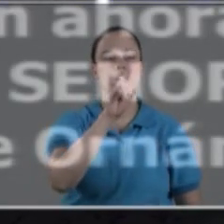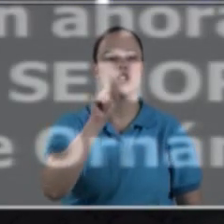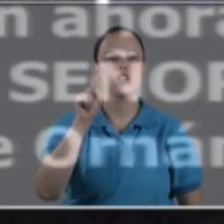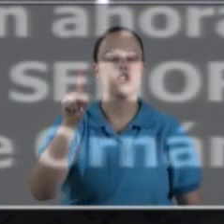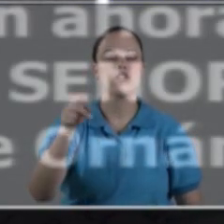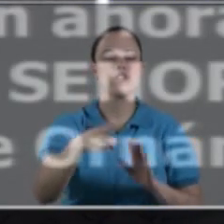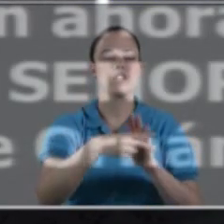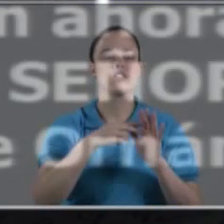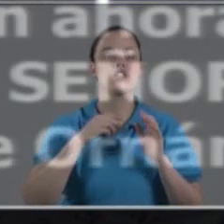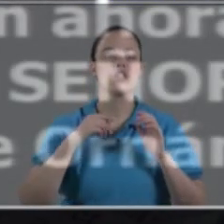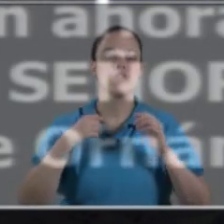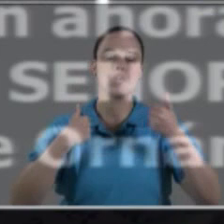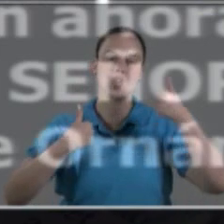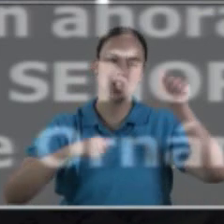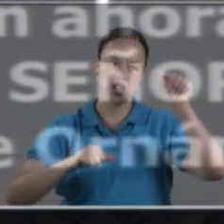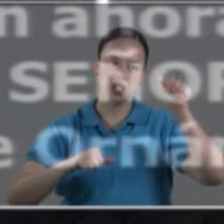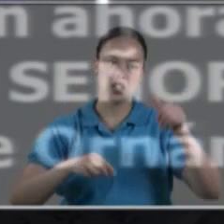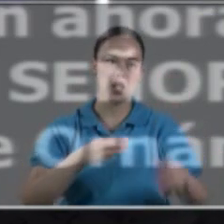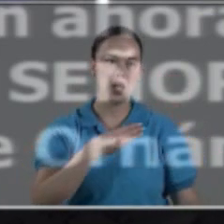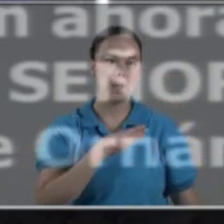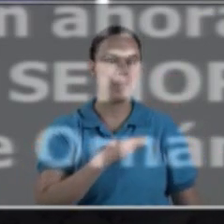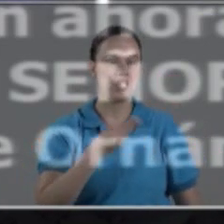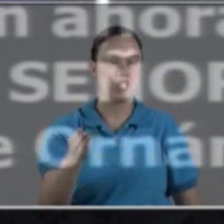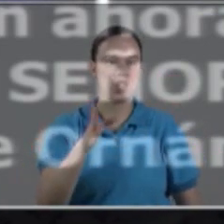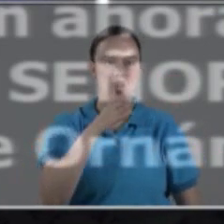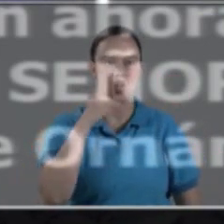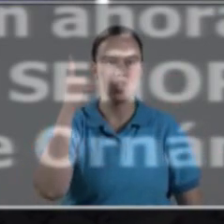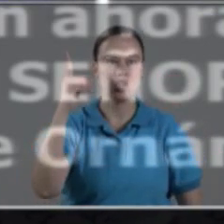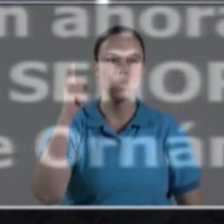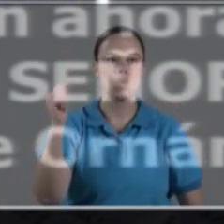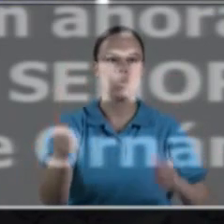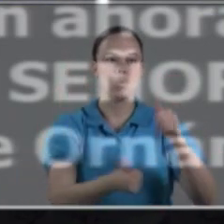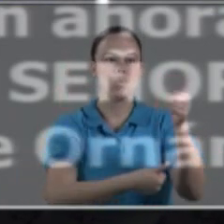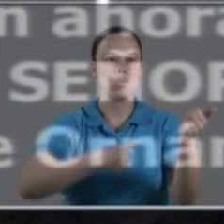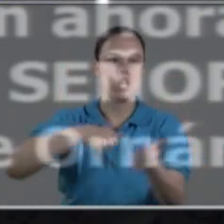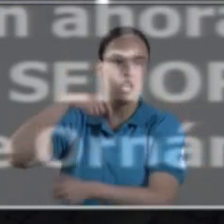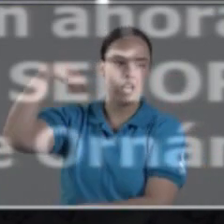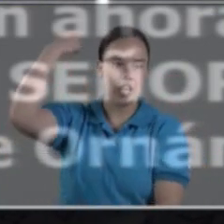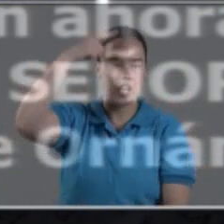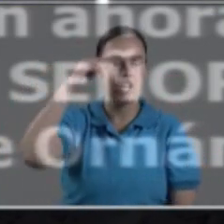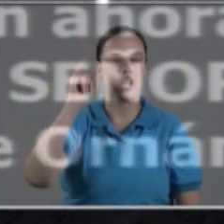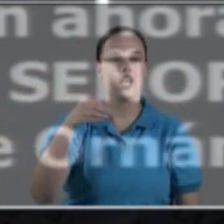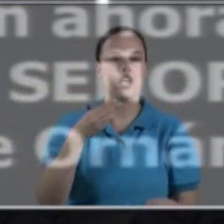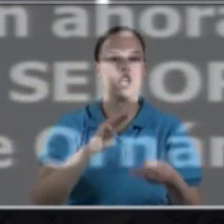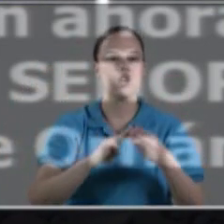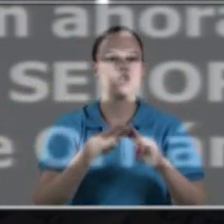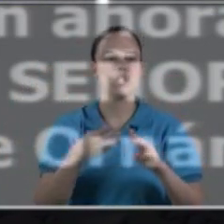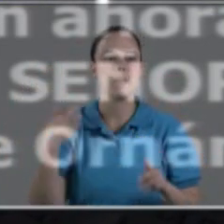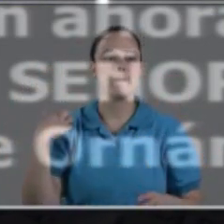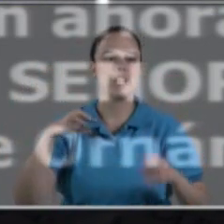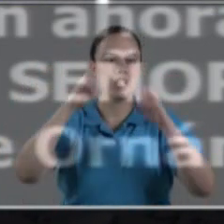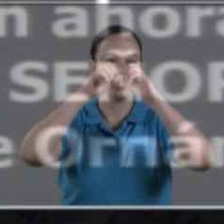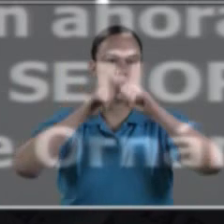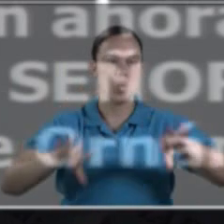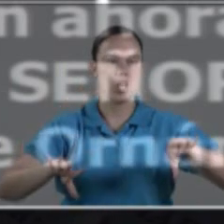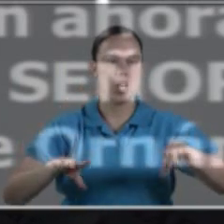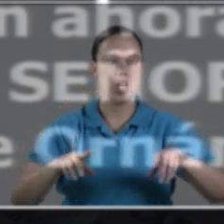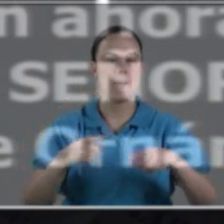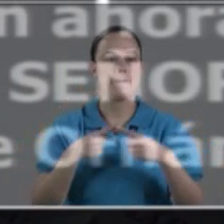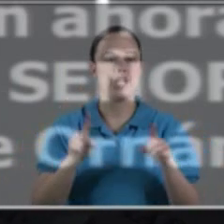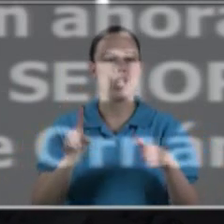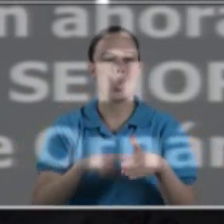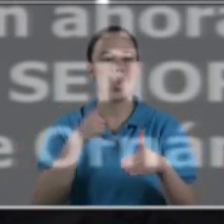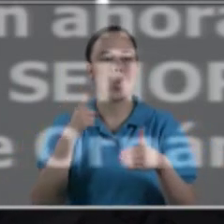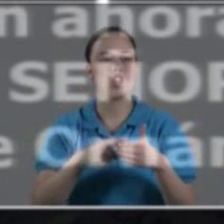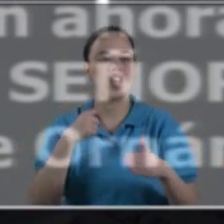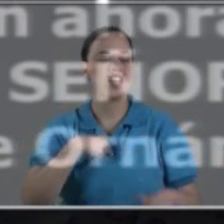y envió Dios un ángel a Jerusalén para destruirla pero